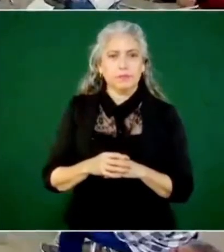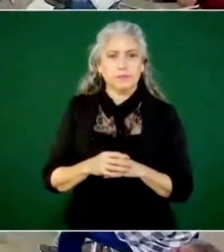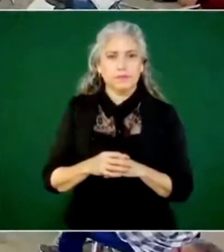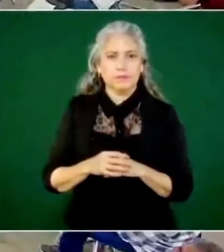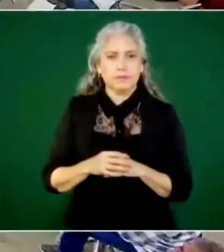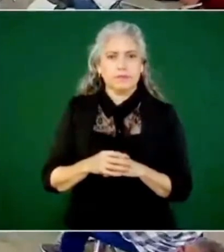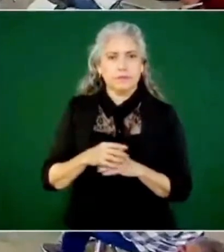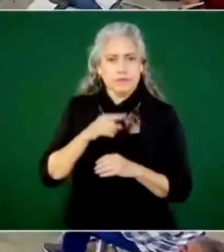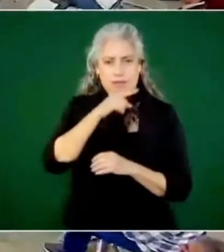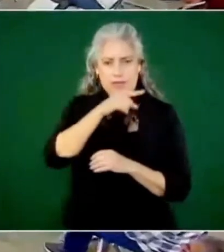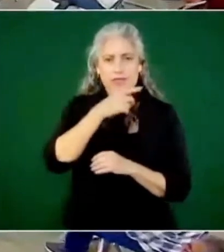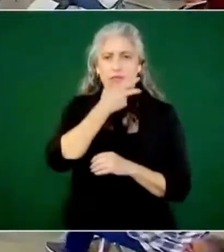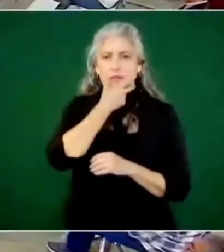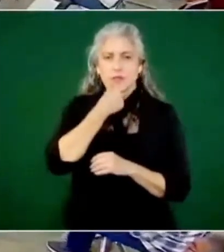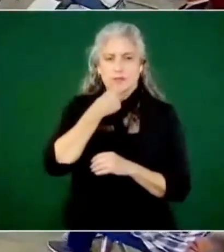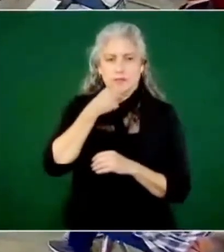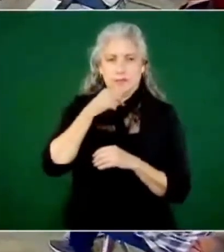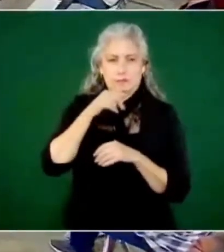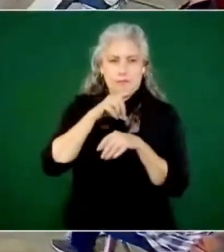Martínez.